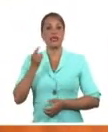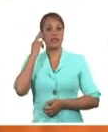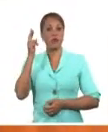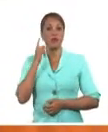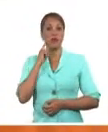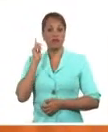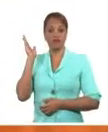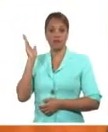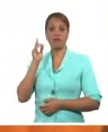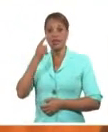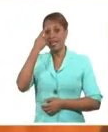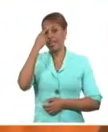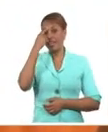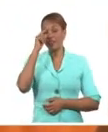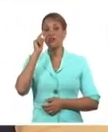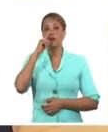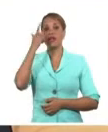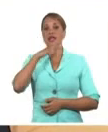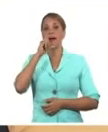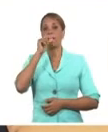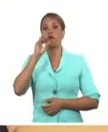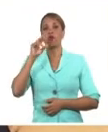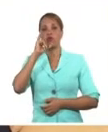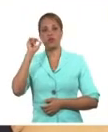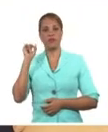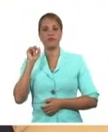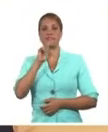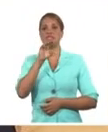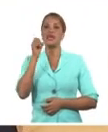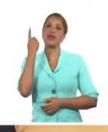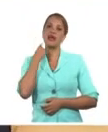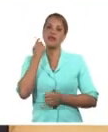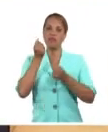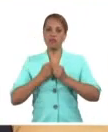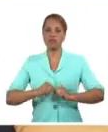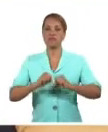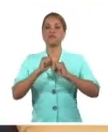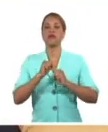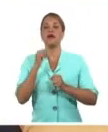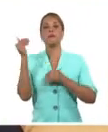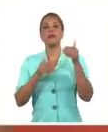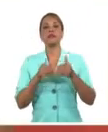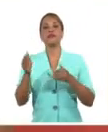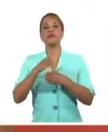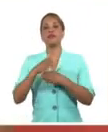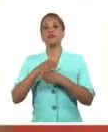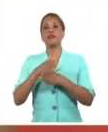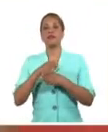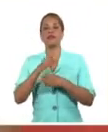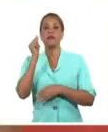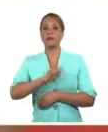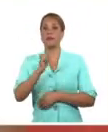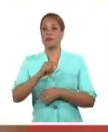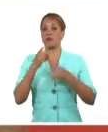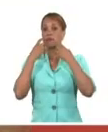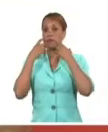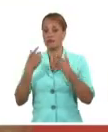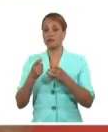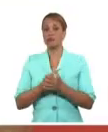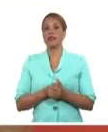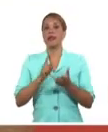Naborí, en el centenario de su natalicio. En el panel intervinieron el doctor en Ciencias Filosóficas Virgilio López Lemus,